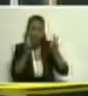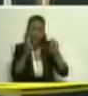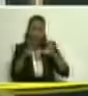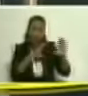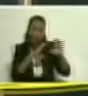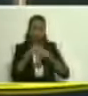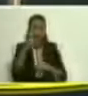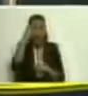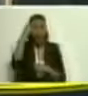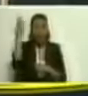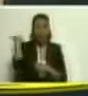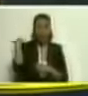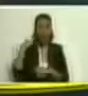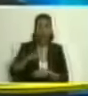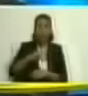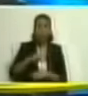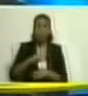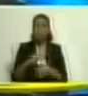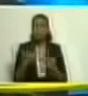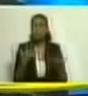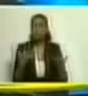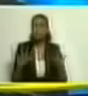Ayer estuvimos